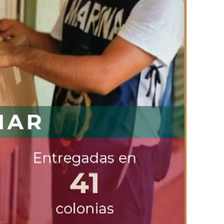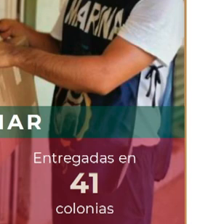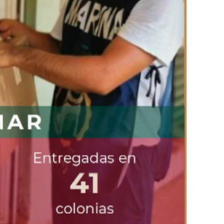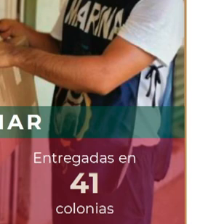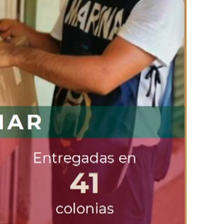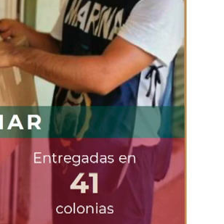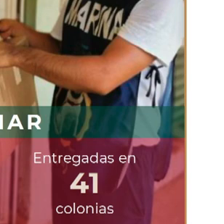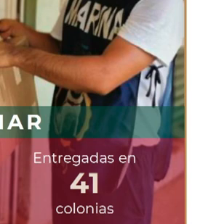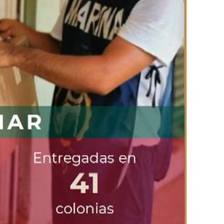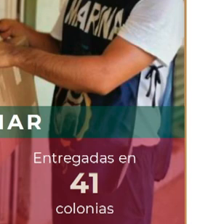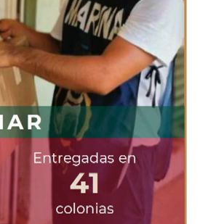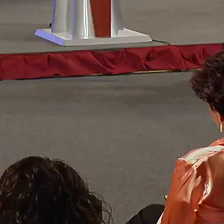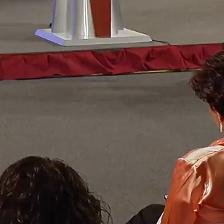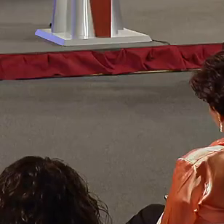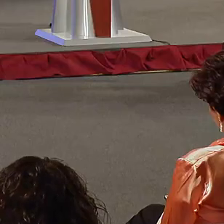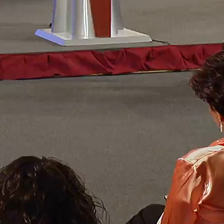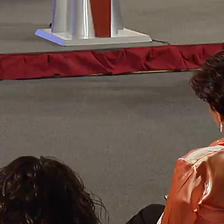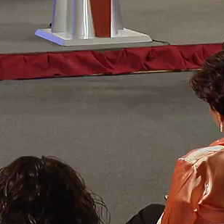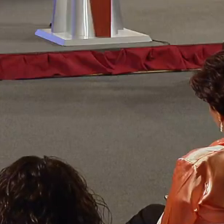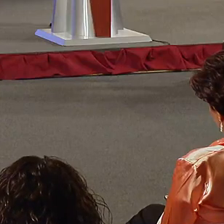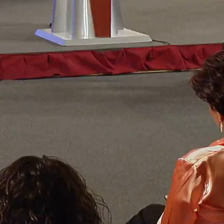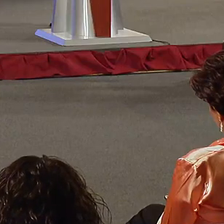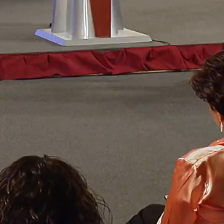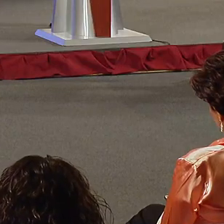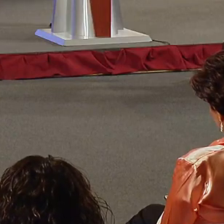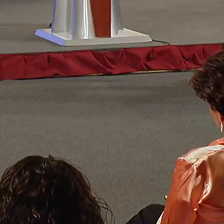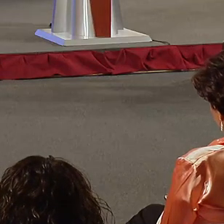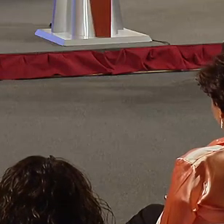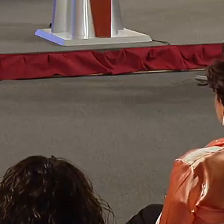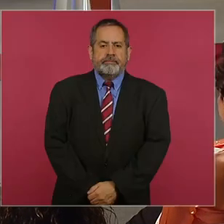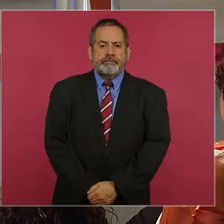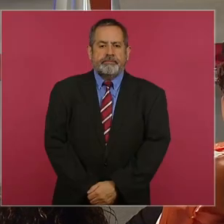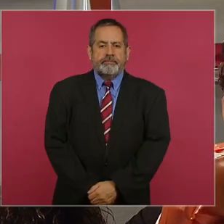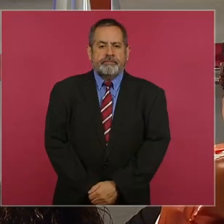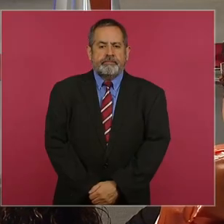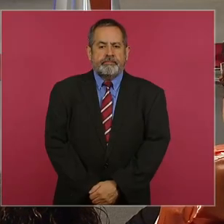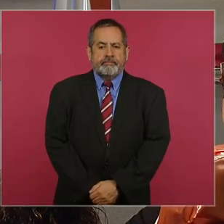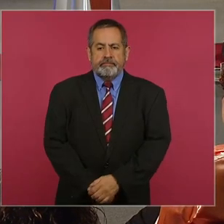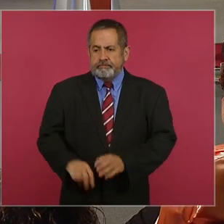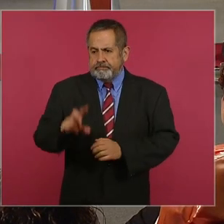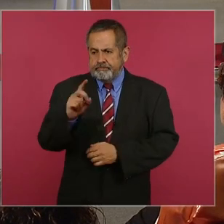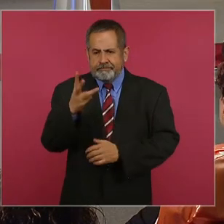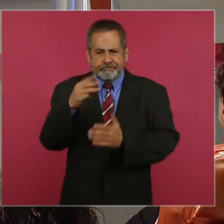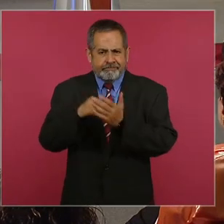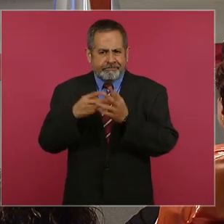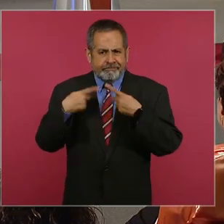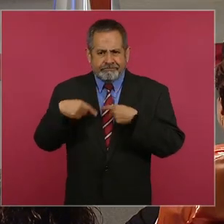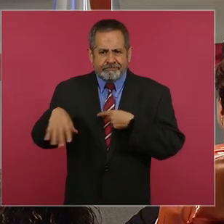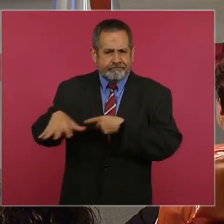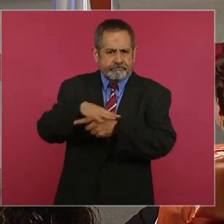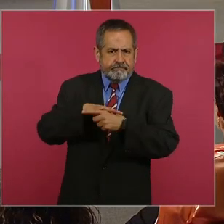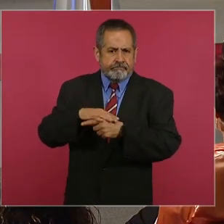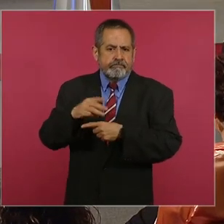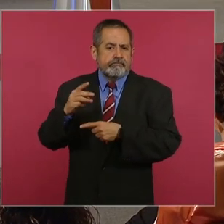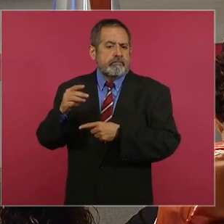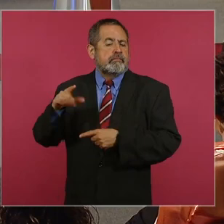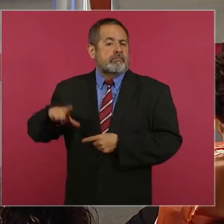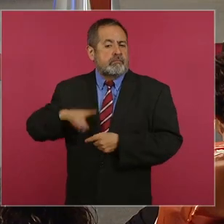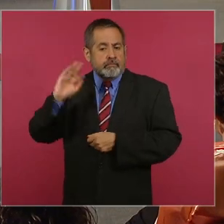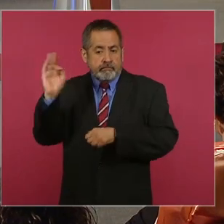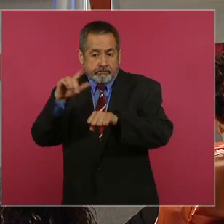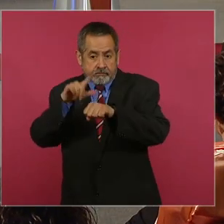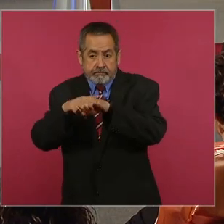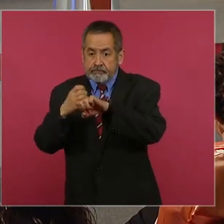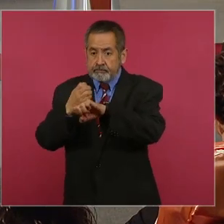más de 33 mil servidores públicos de los tres niveles de gobierno. Un despliegue